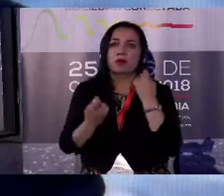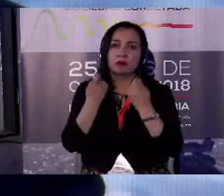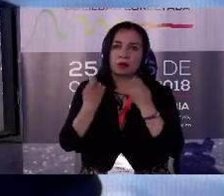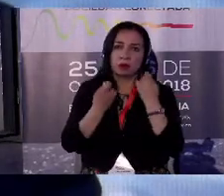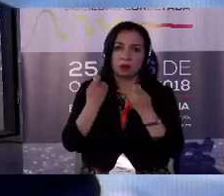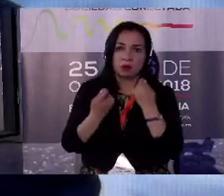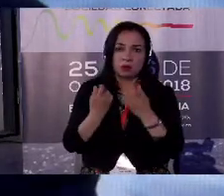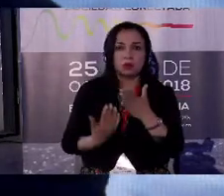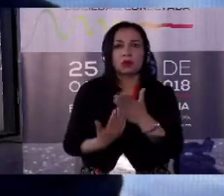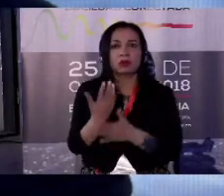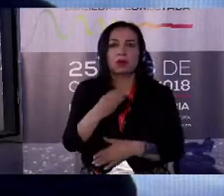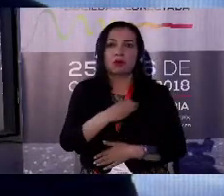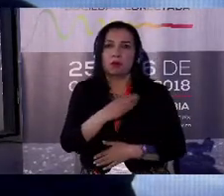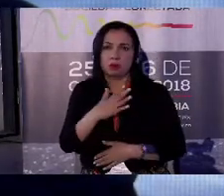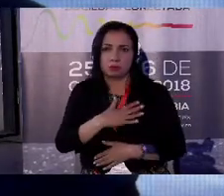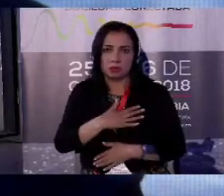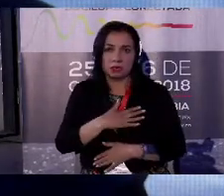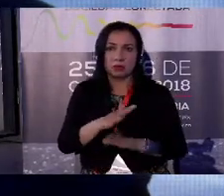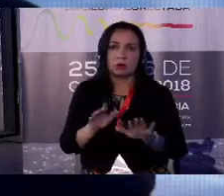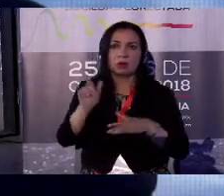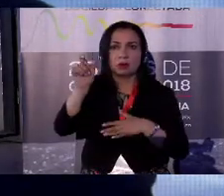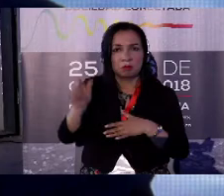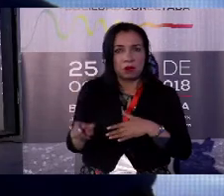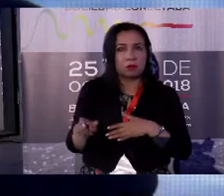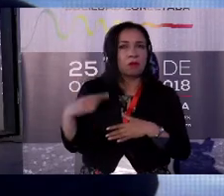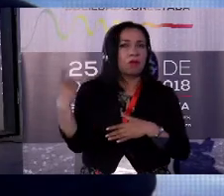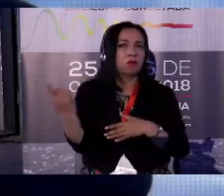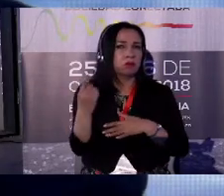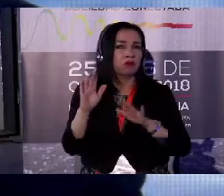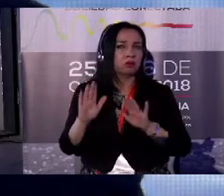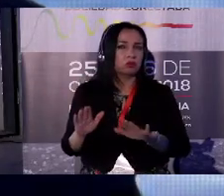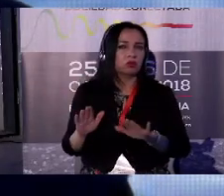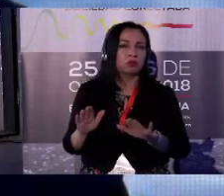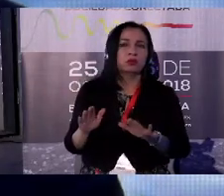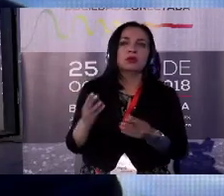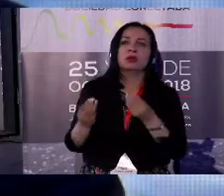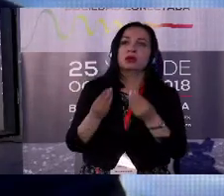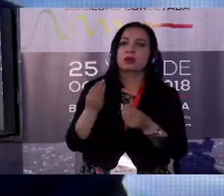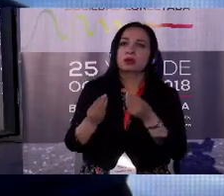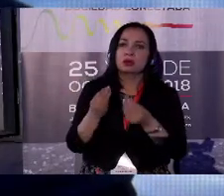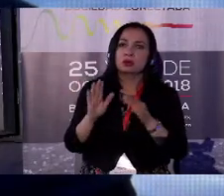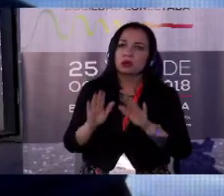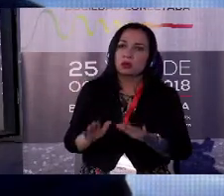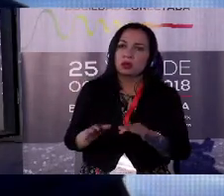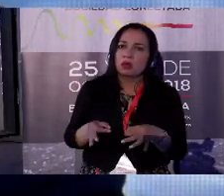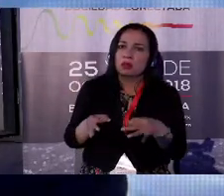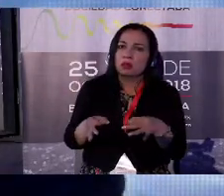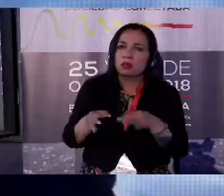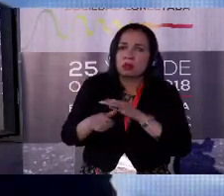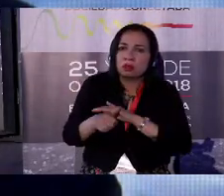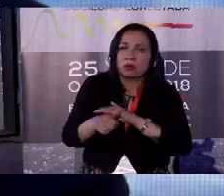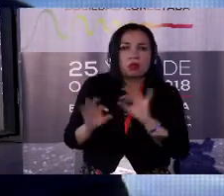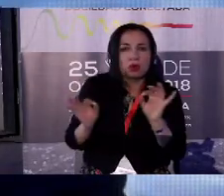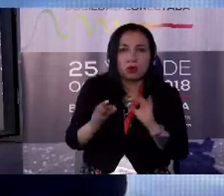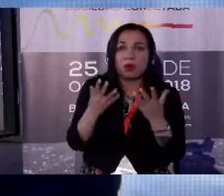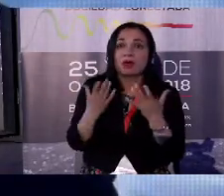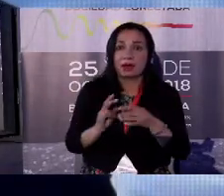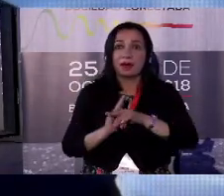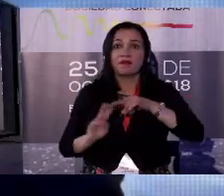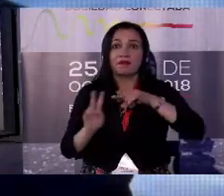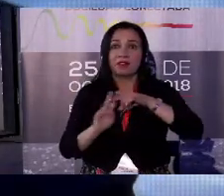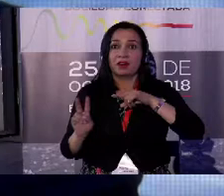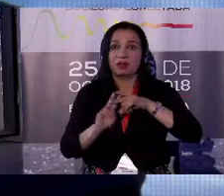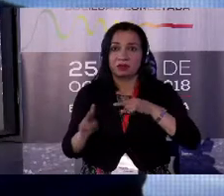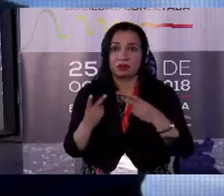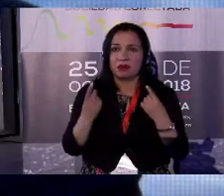nuevas oportunidades que va a haber. Para una persona común en su terminal, que tenga menos latencia, que haya todavía más velocidad,